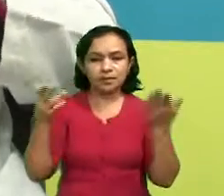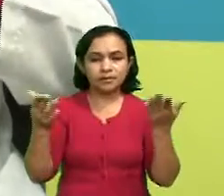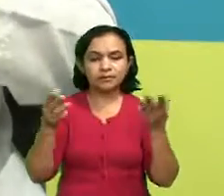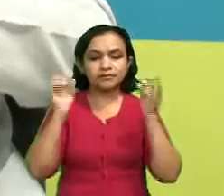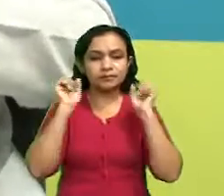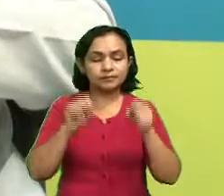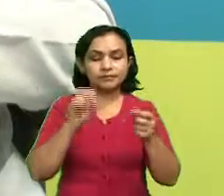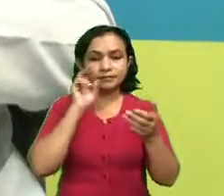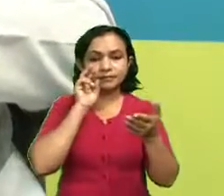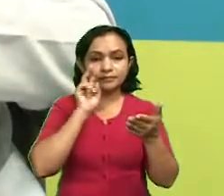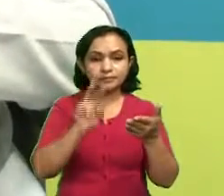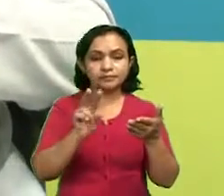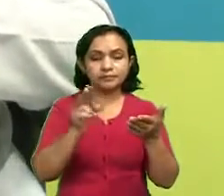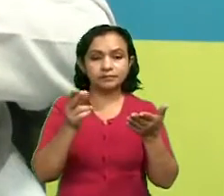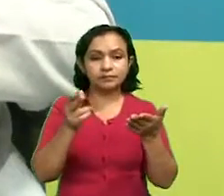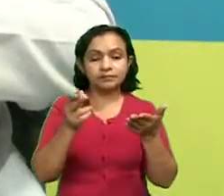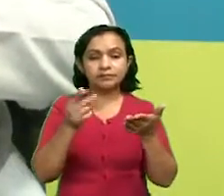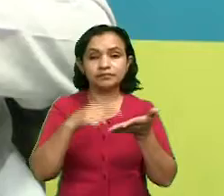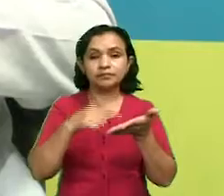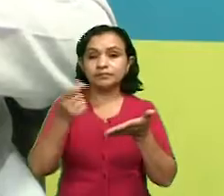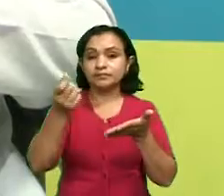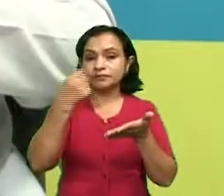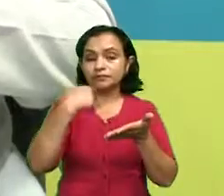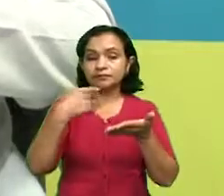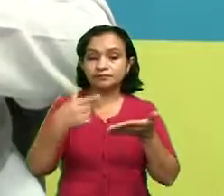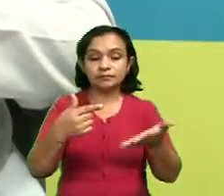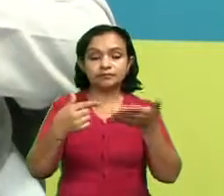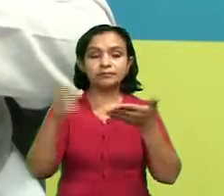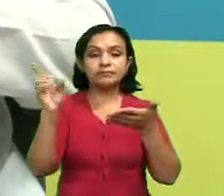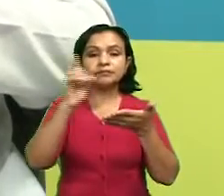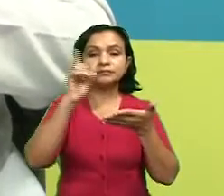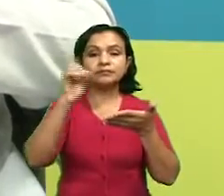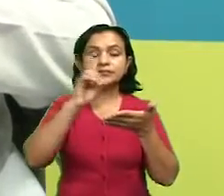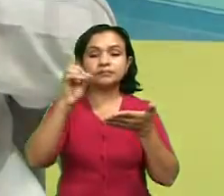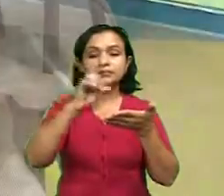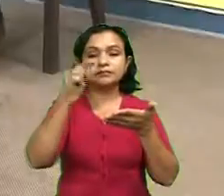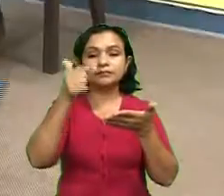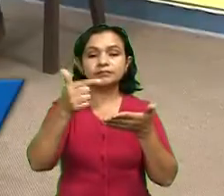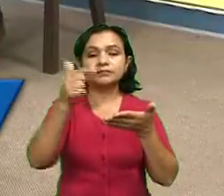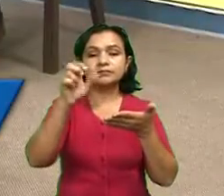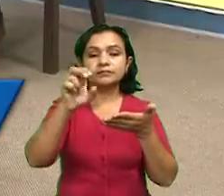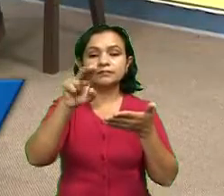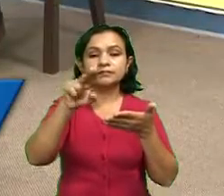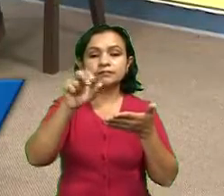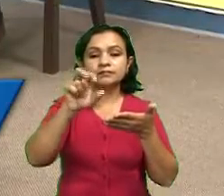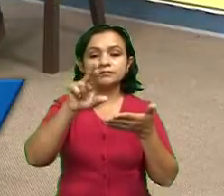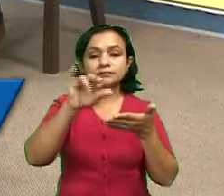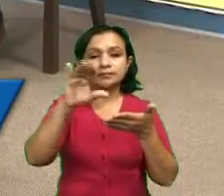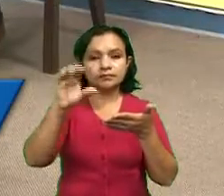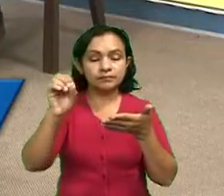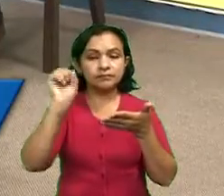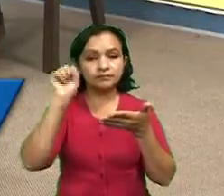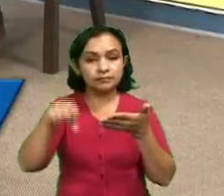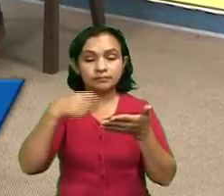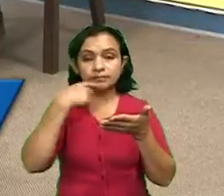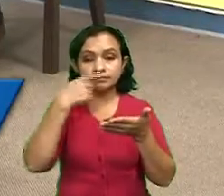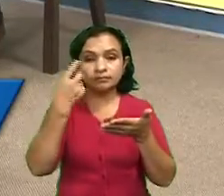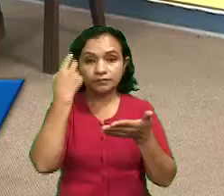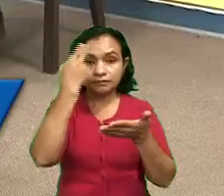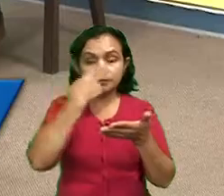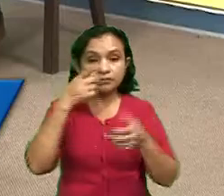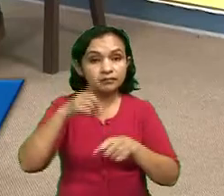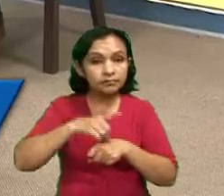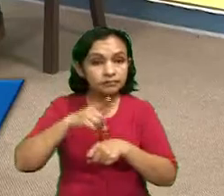lo que puedes ver, se le puede pedir al farmacéutico que te muestre dónde dice el nombre genérico. Igual, nosotros como pacientes le podemos preguntar al